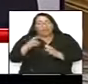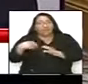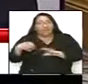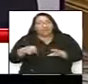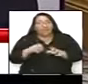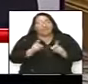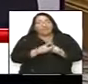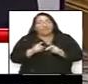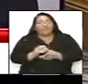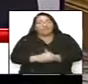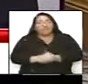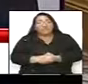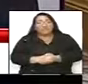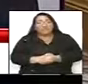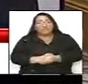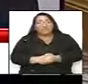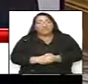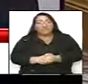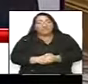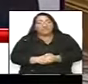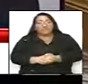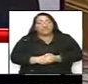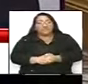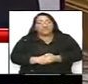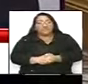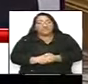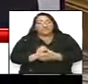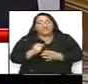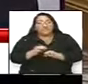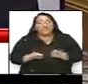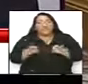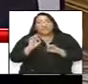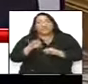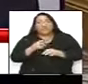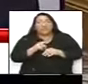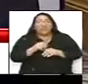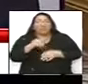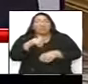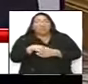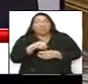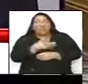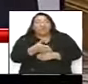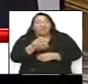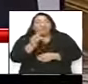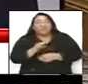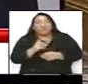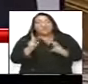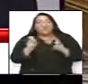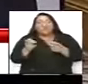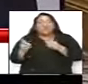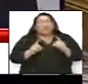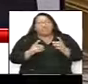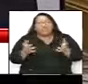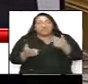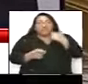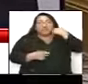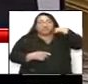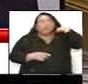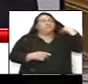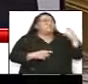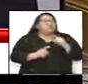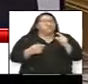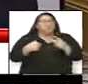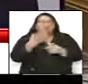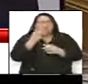hacer. También se ha visto los temas de si es conveniente o no el voto preferencial. Este es un tema debatible. No